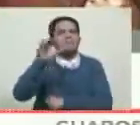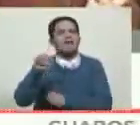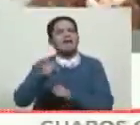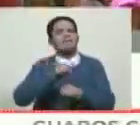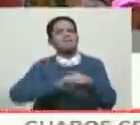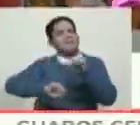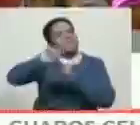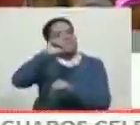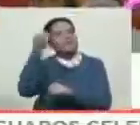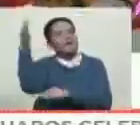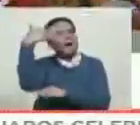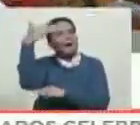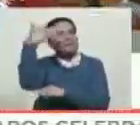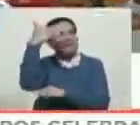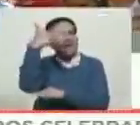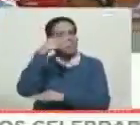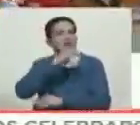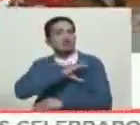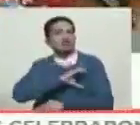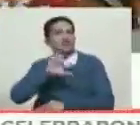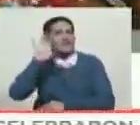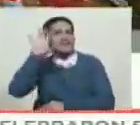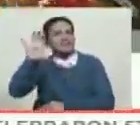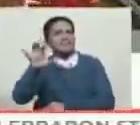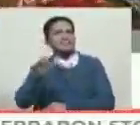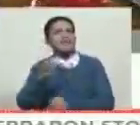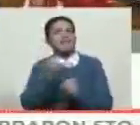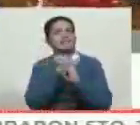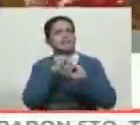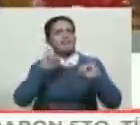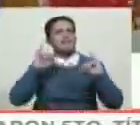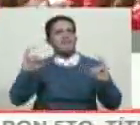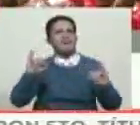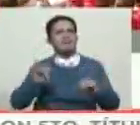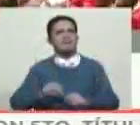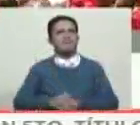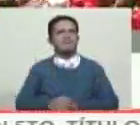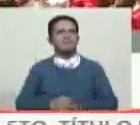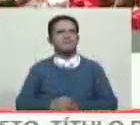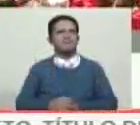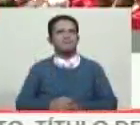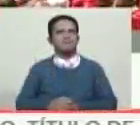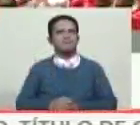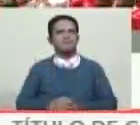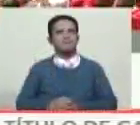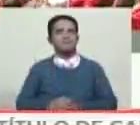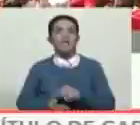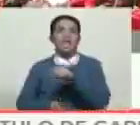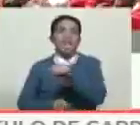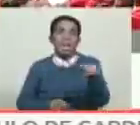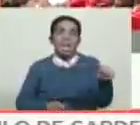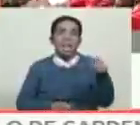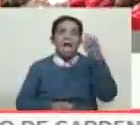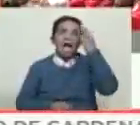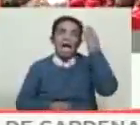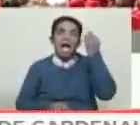nuestra bandera, nuestra soberanía, nuestra independencia. Y el que crea,